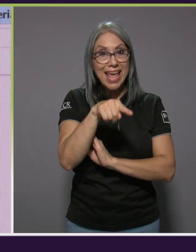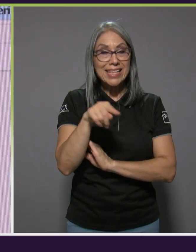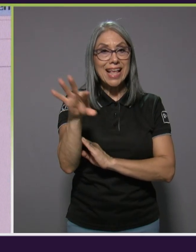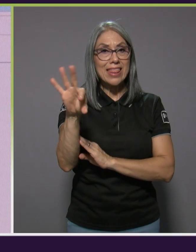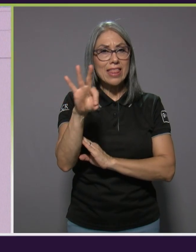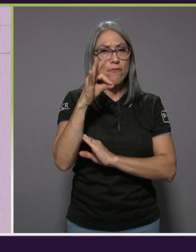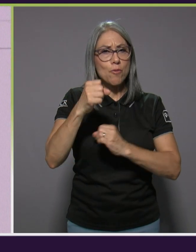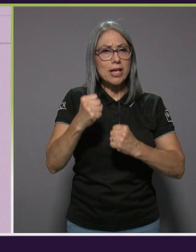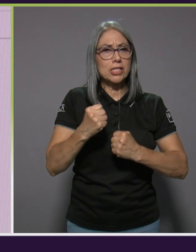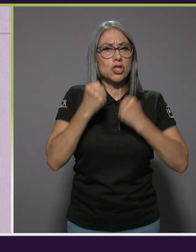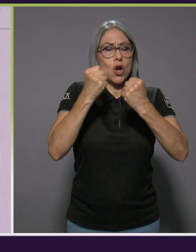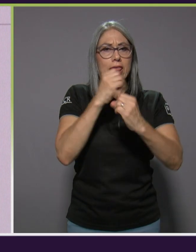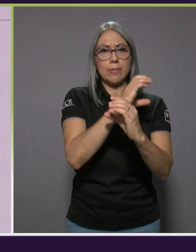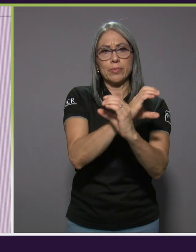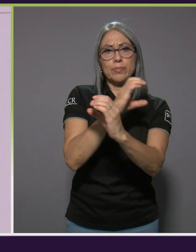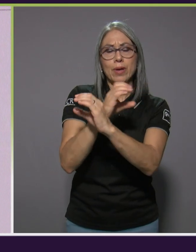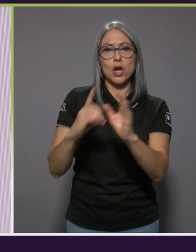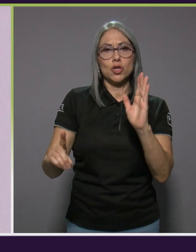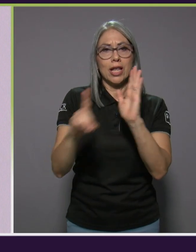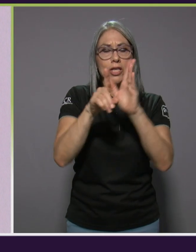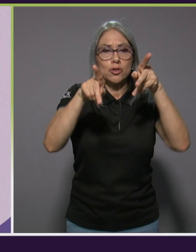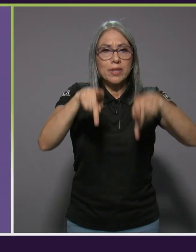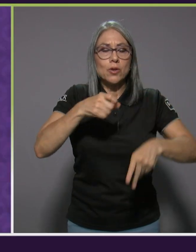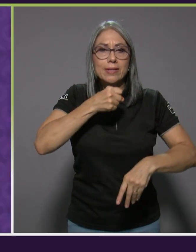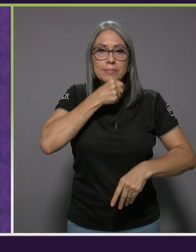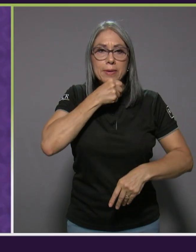sólida los derechos de esta población.